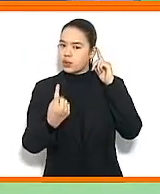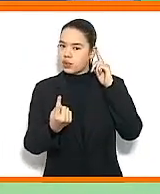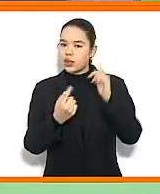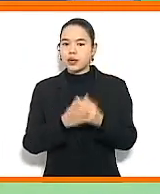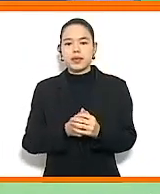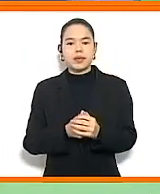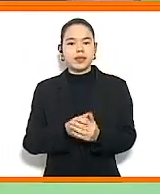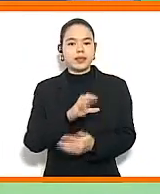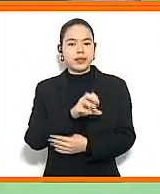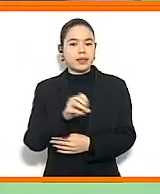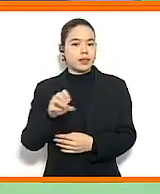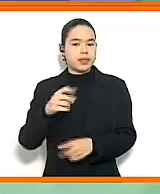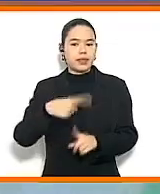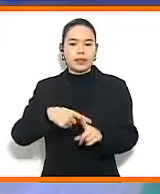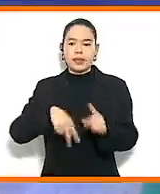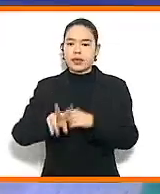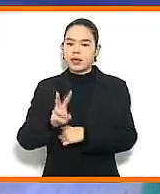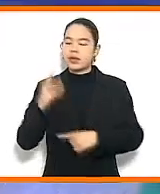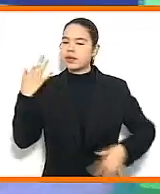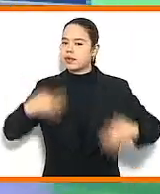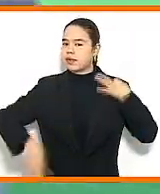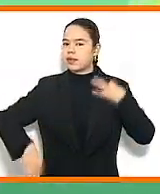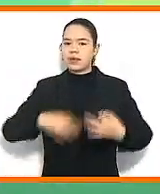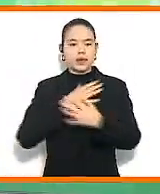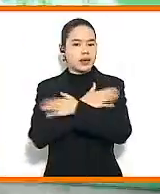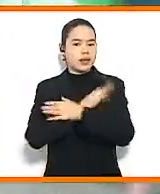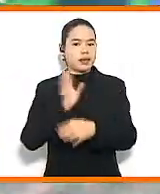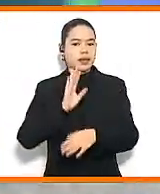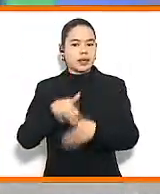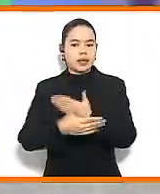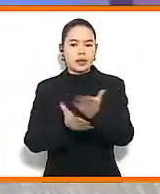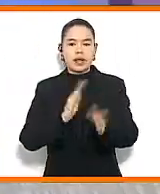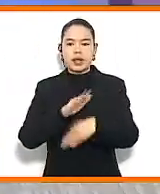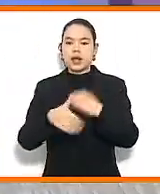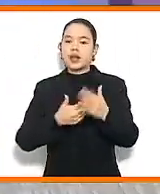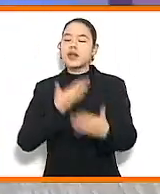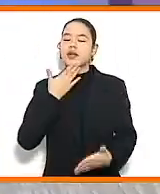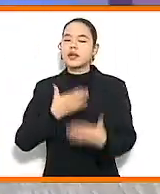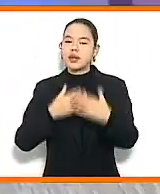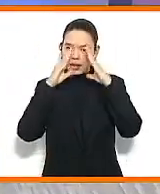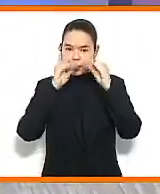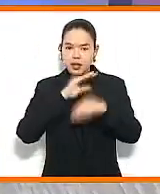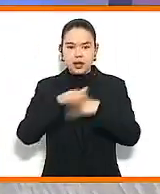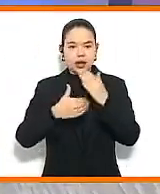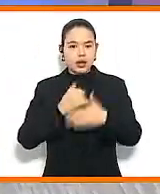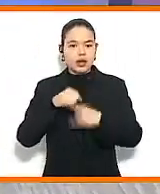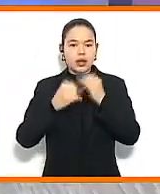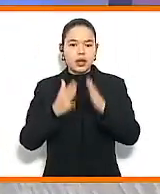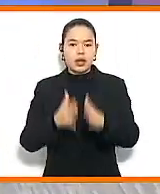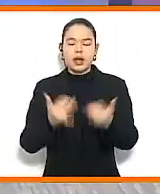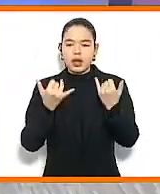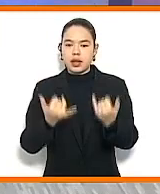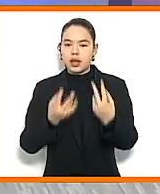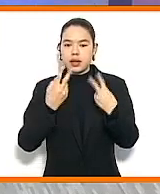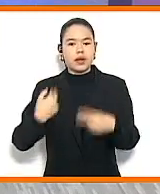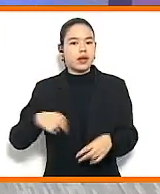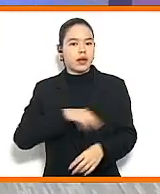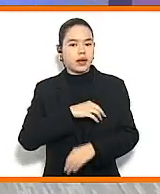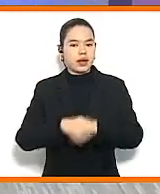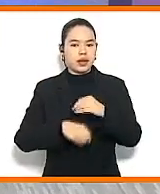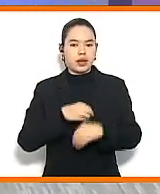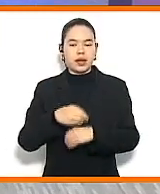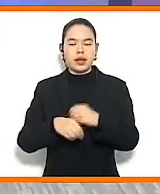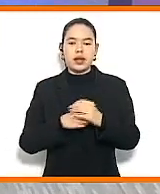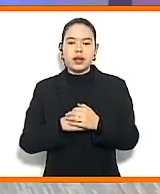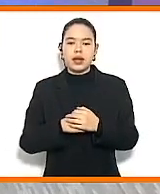00 más 2. Felicidades, nos despedimos deseándoles una linda noche a todos esos jugadores que han sintonizado nuestro